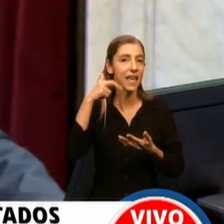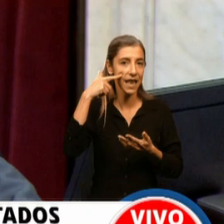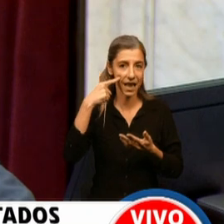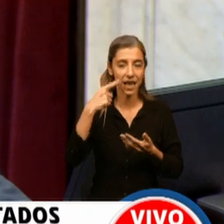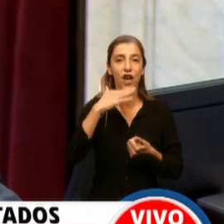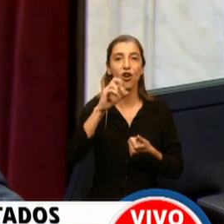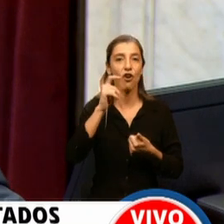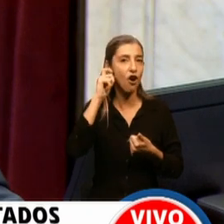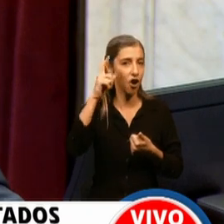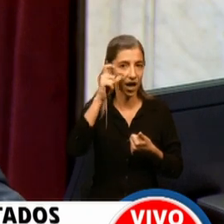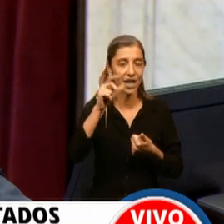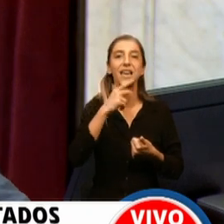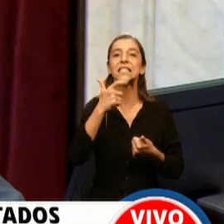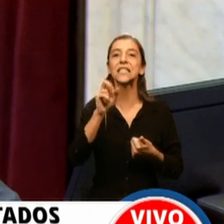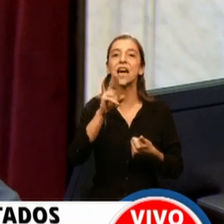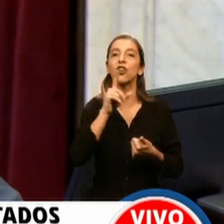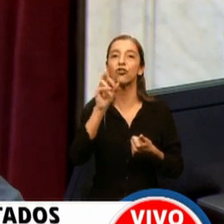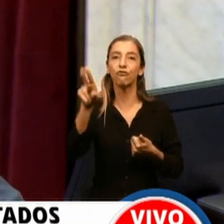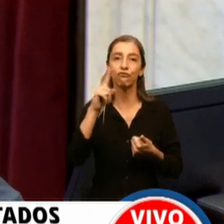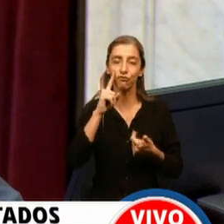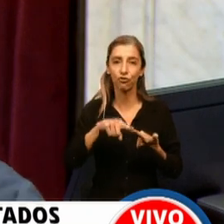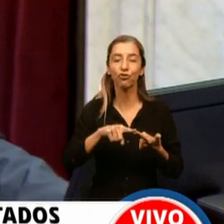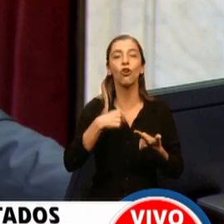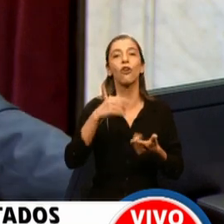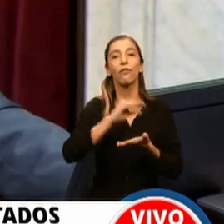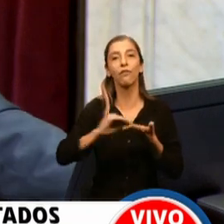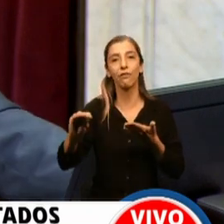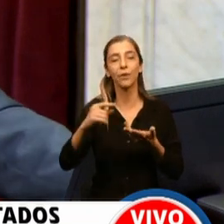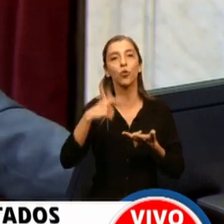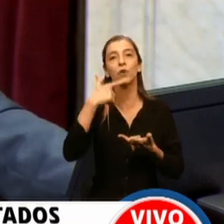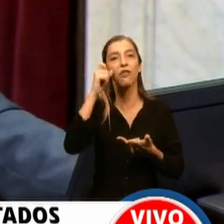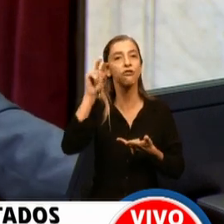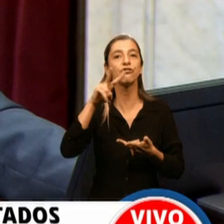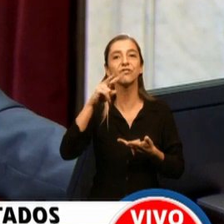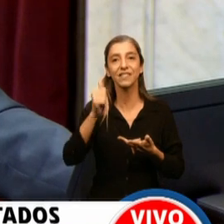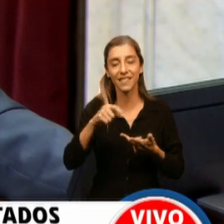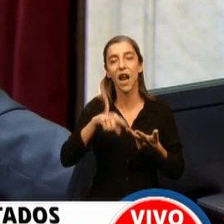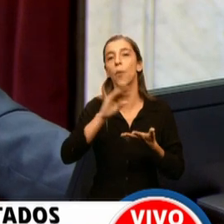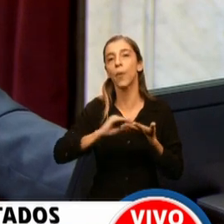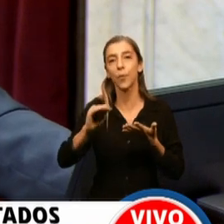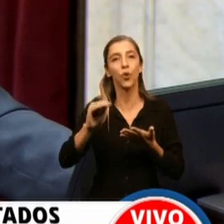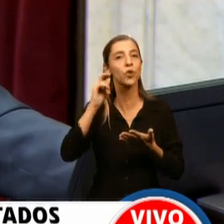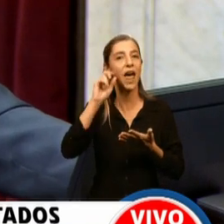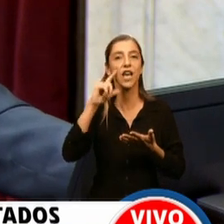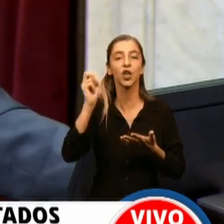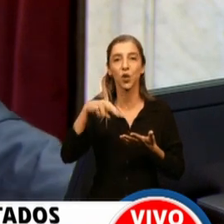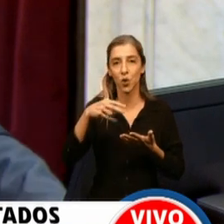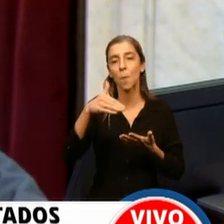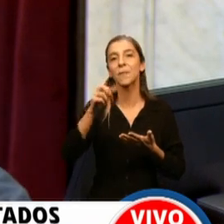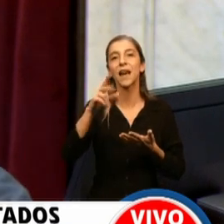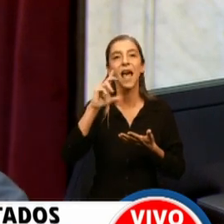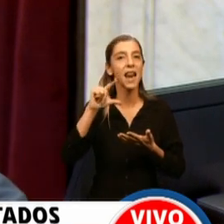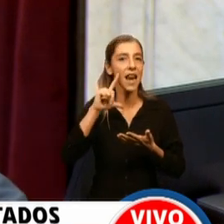diputado sartori diego diputado selva carlos diputada swing maría liliana